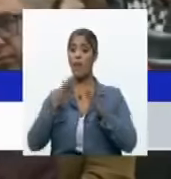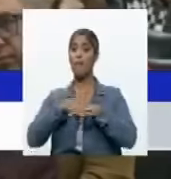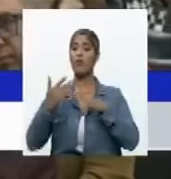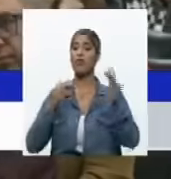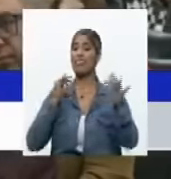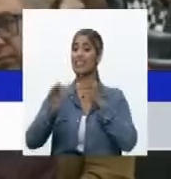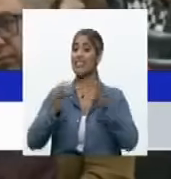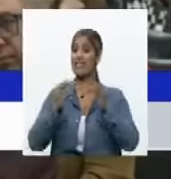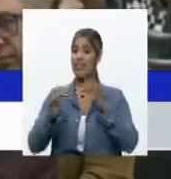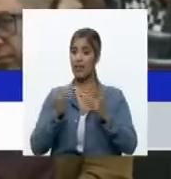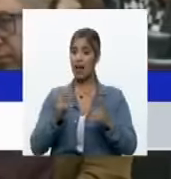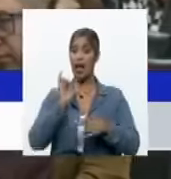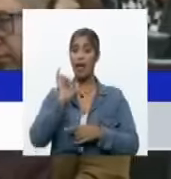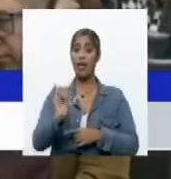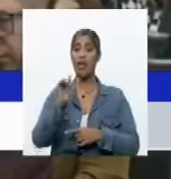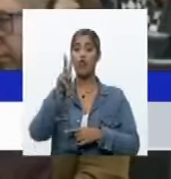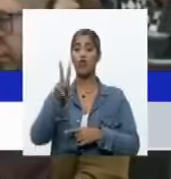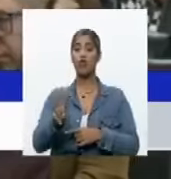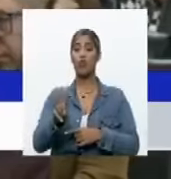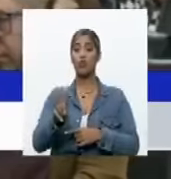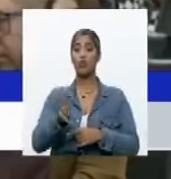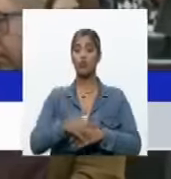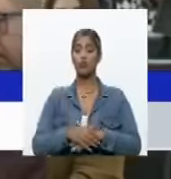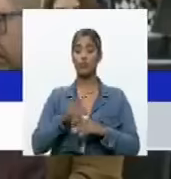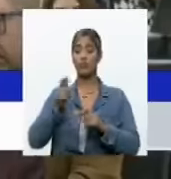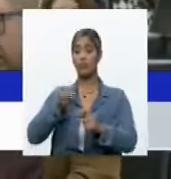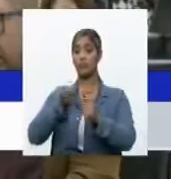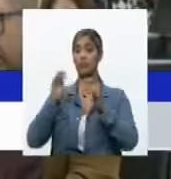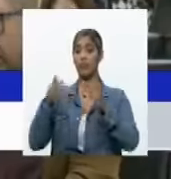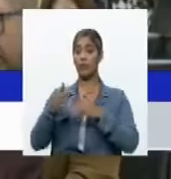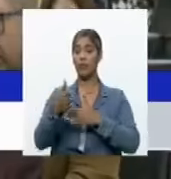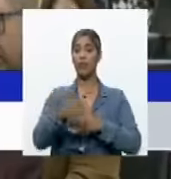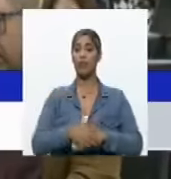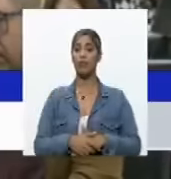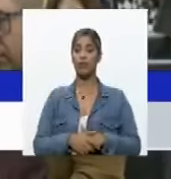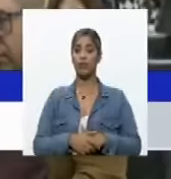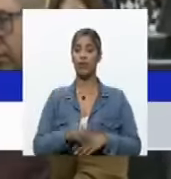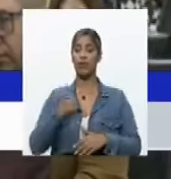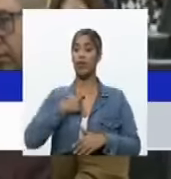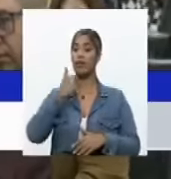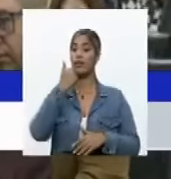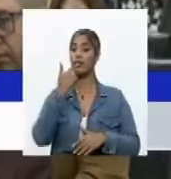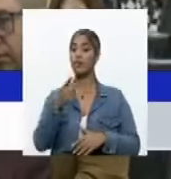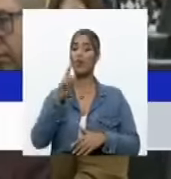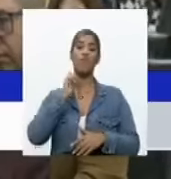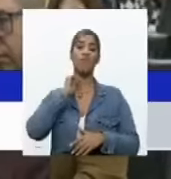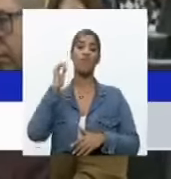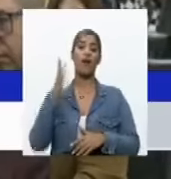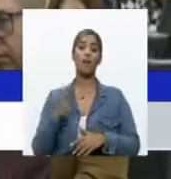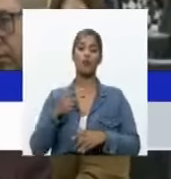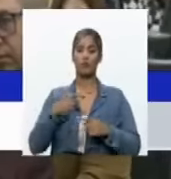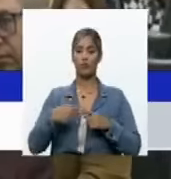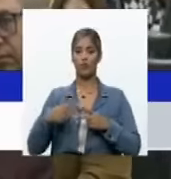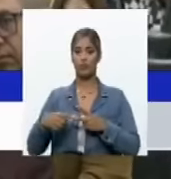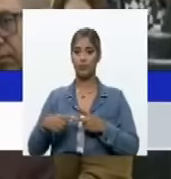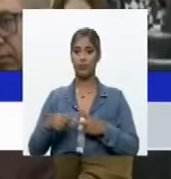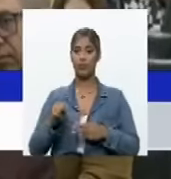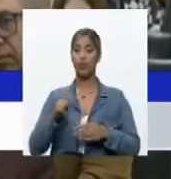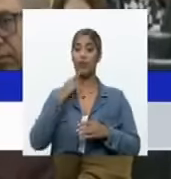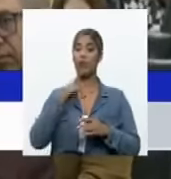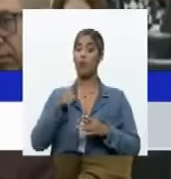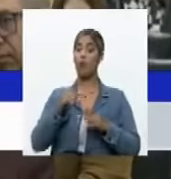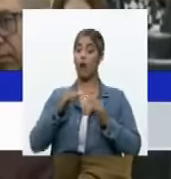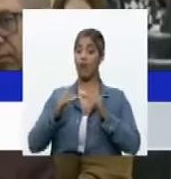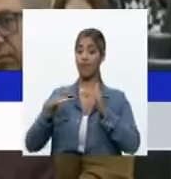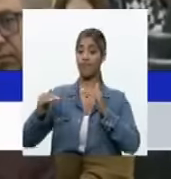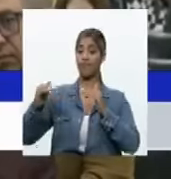guerrillero, y dos pescadores que, como dice la famosa elegía, por los altos andamios de